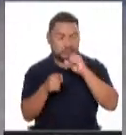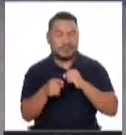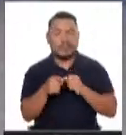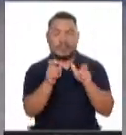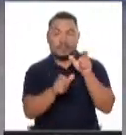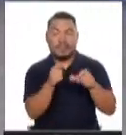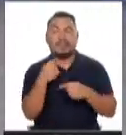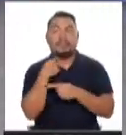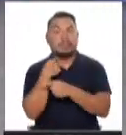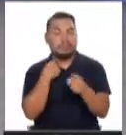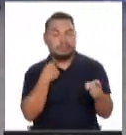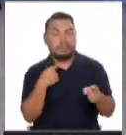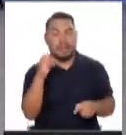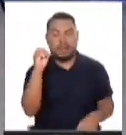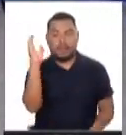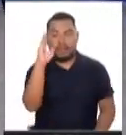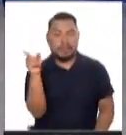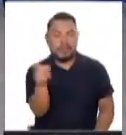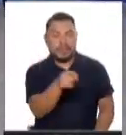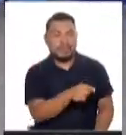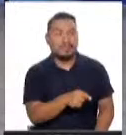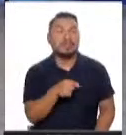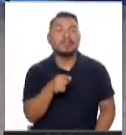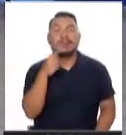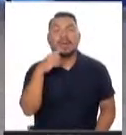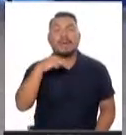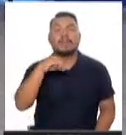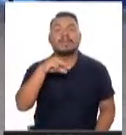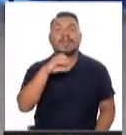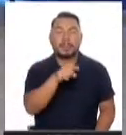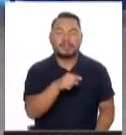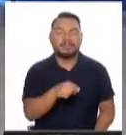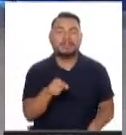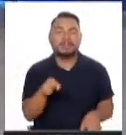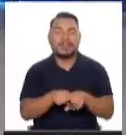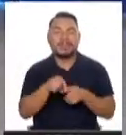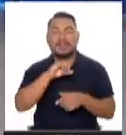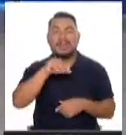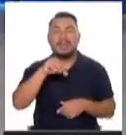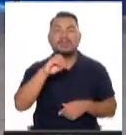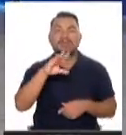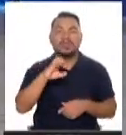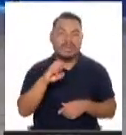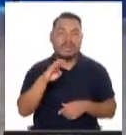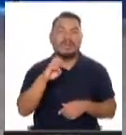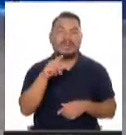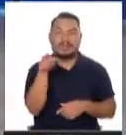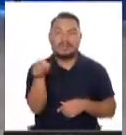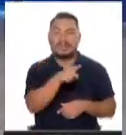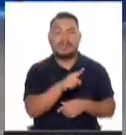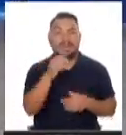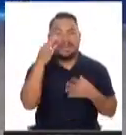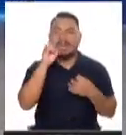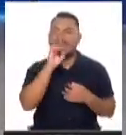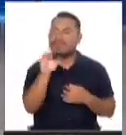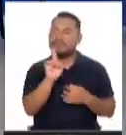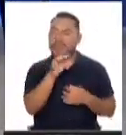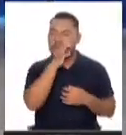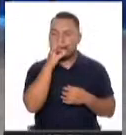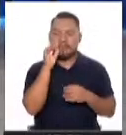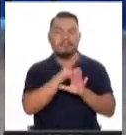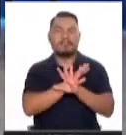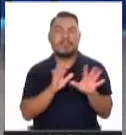personas involucradas, en este caso Odebrecht, estoy hablando de Marcelo Odebrecht y Jorge Barat, entre otros, deciden no declarar como en su